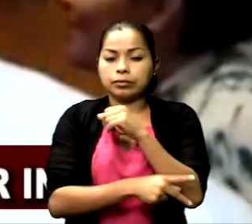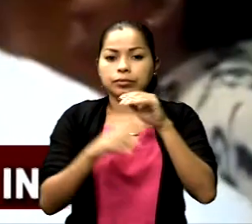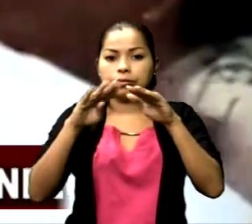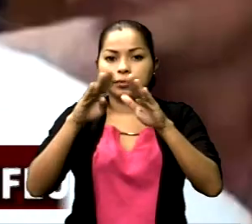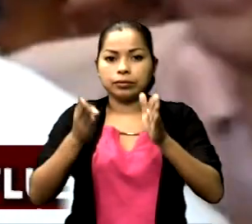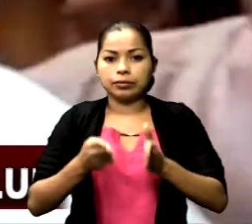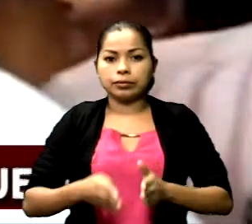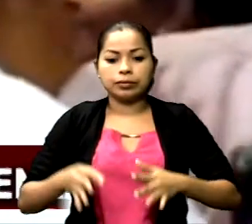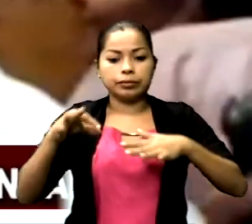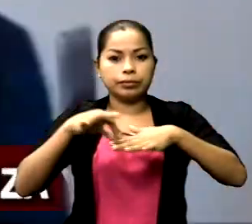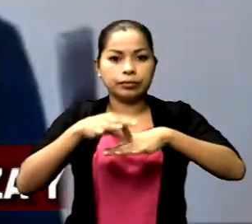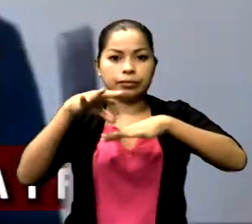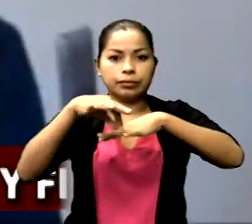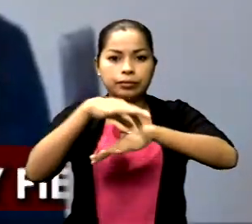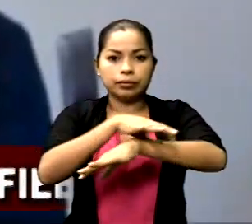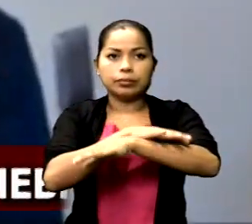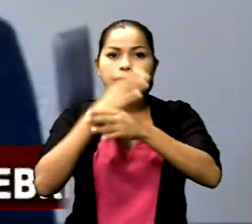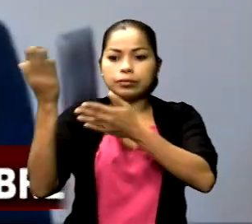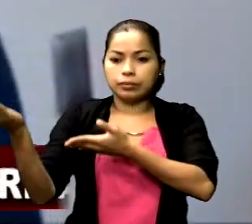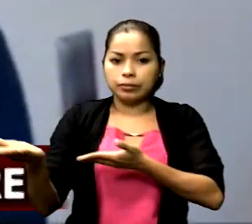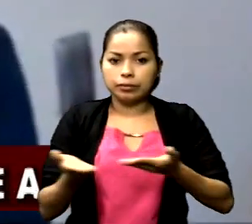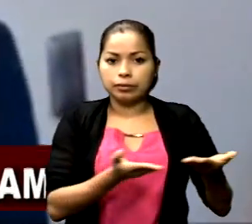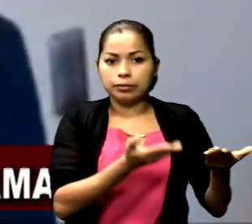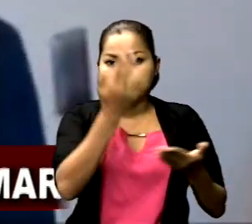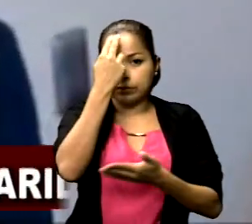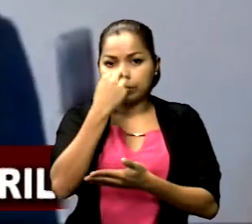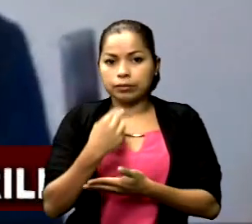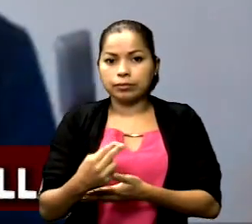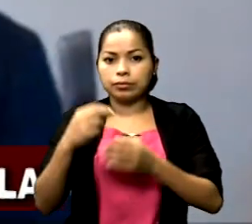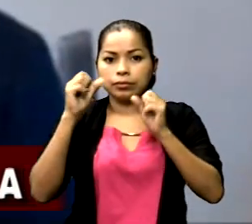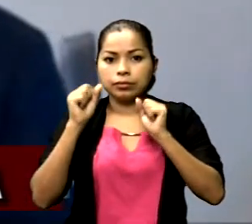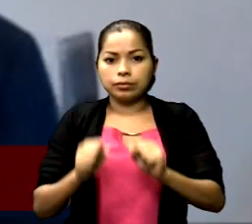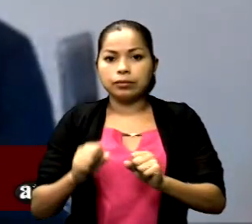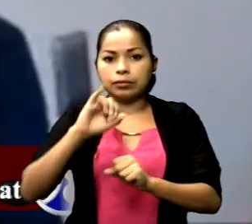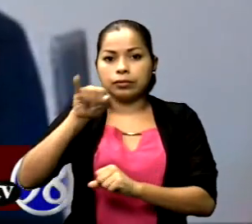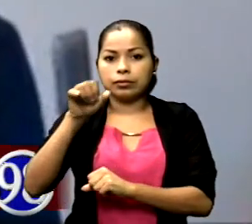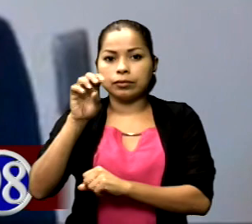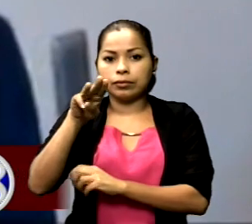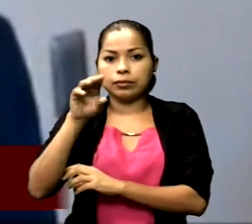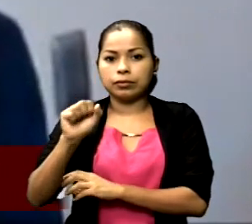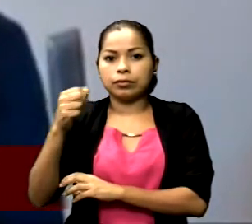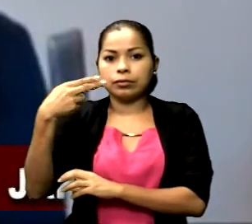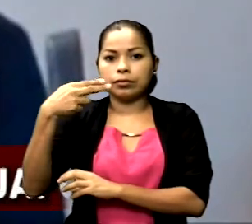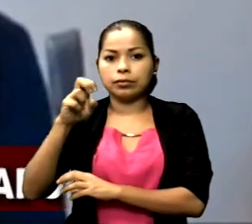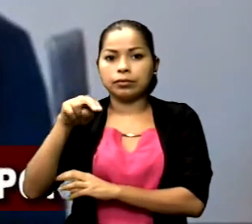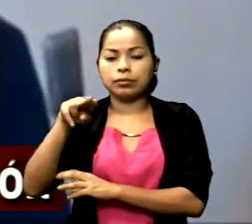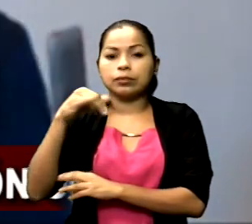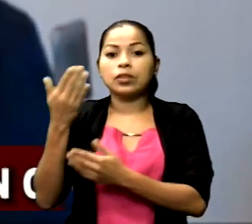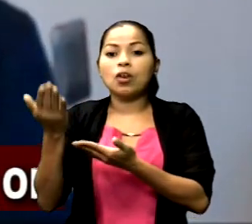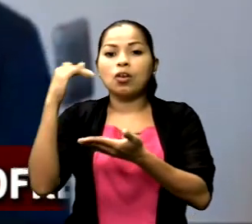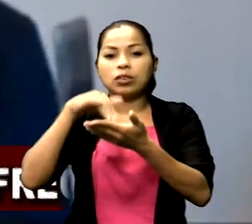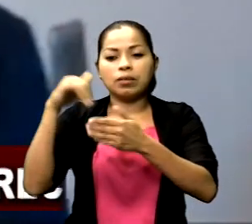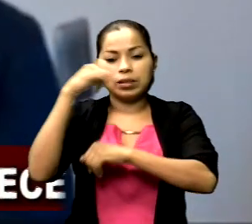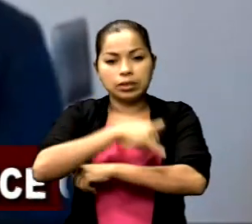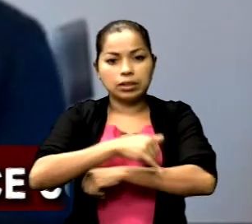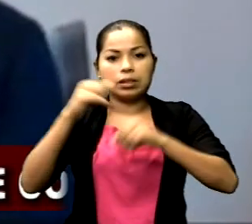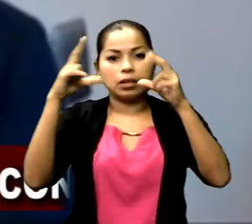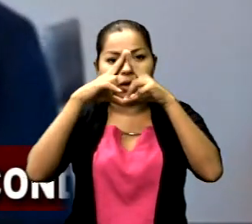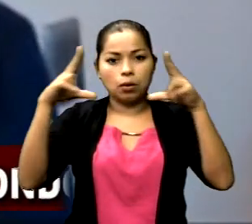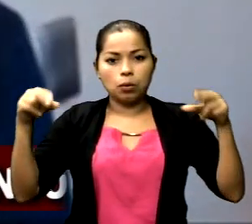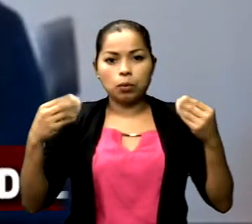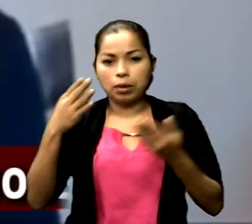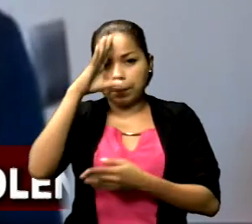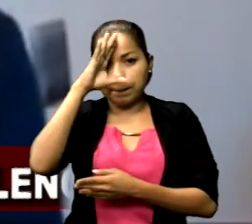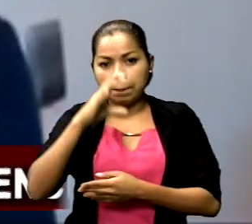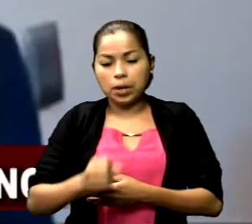compañera Rosario Murillo, dio la bienvenida al excelentísimo señor Jaime Ching Mung Wu, quien regresa nuevamente a nuestro país